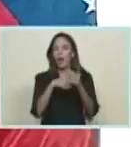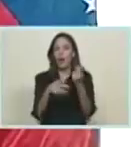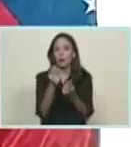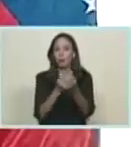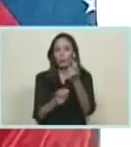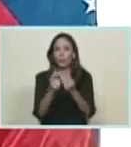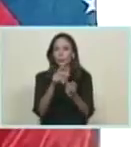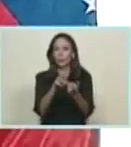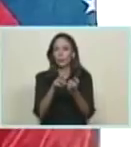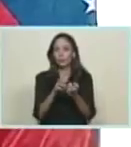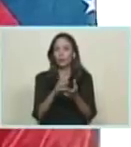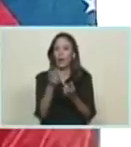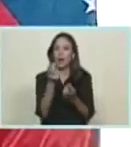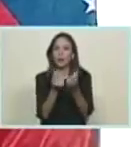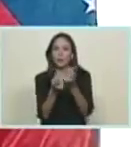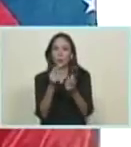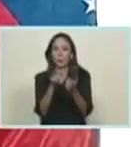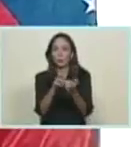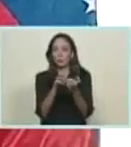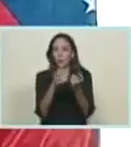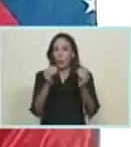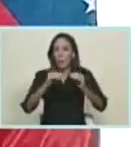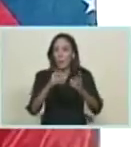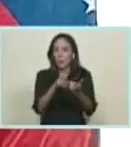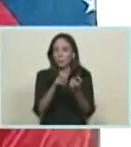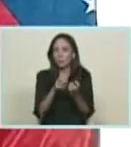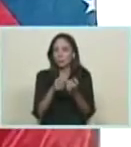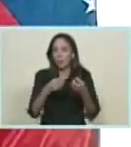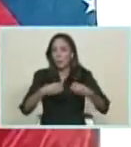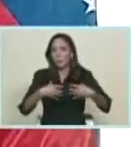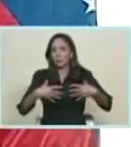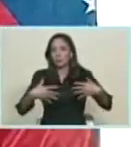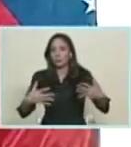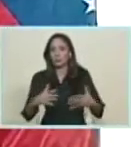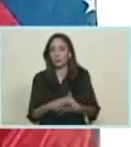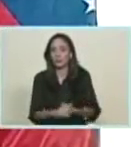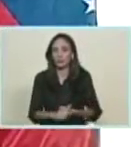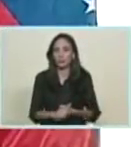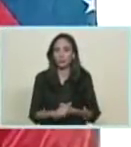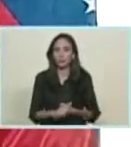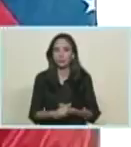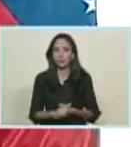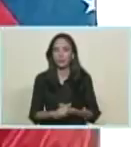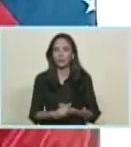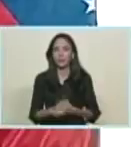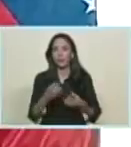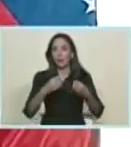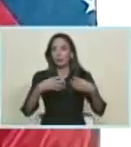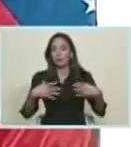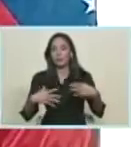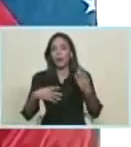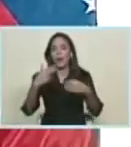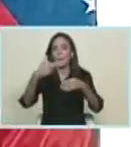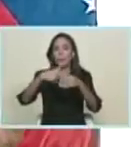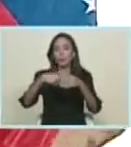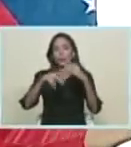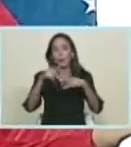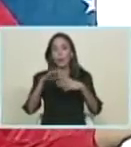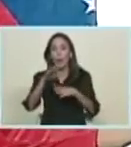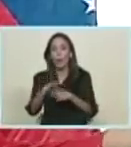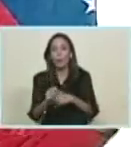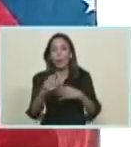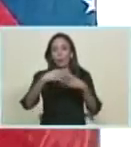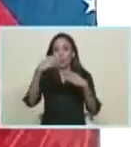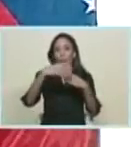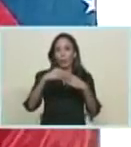comercial en lo económico que le ponía la mano a los petrodólares para